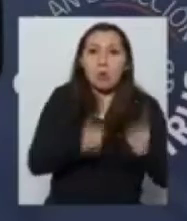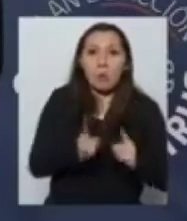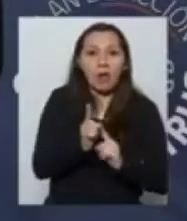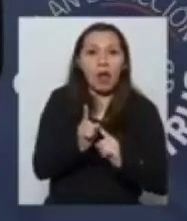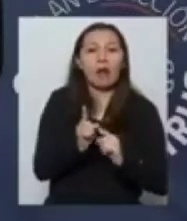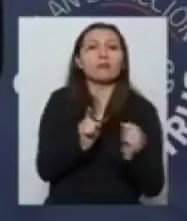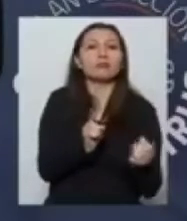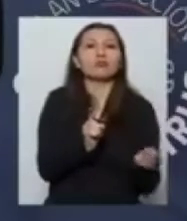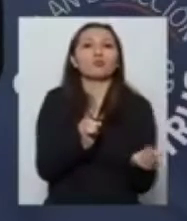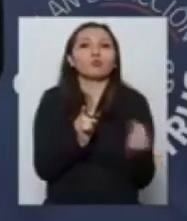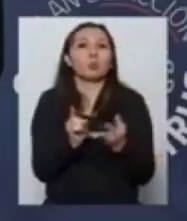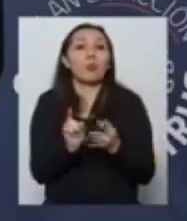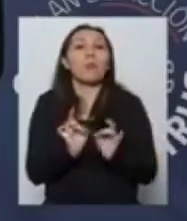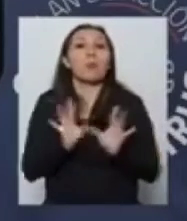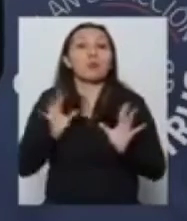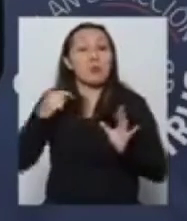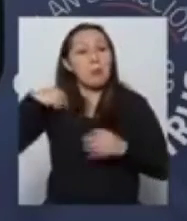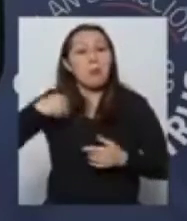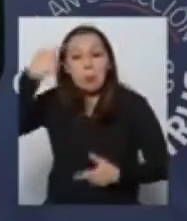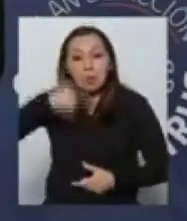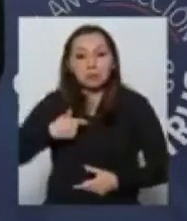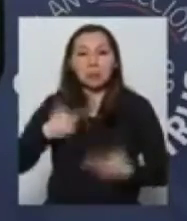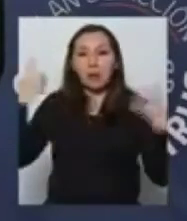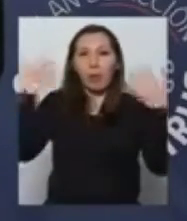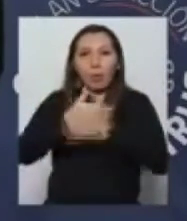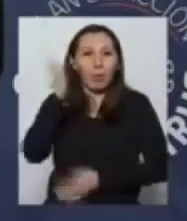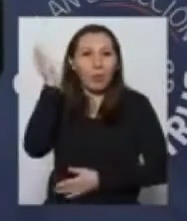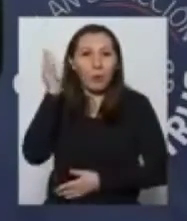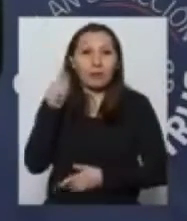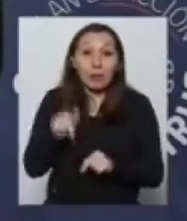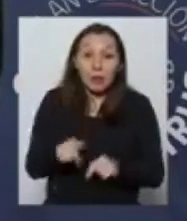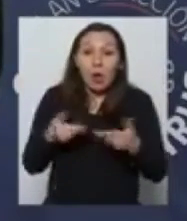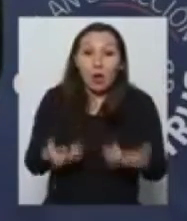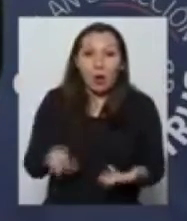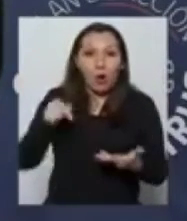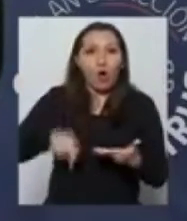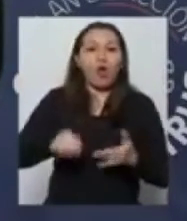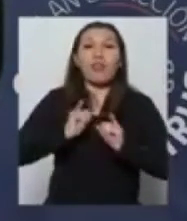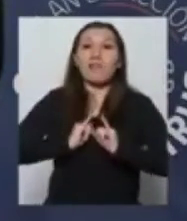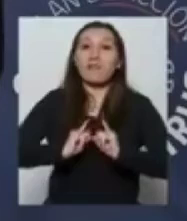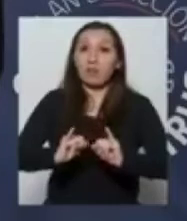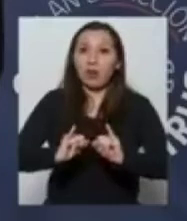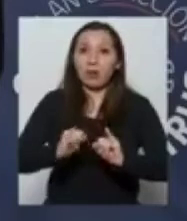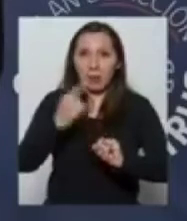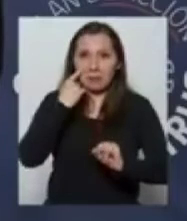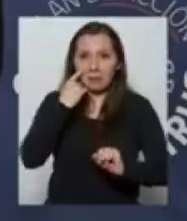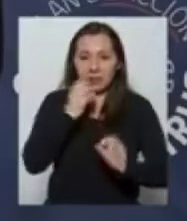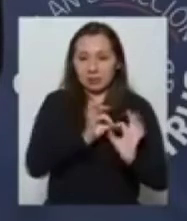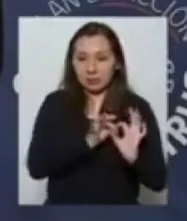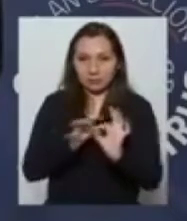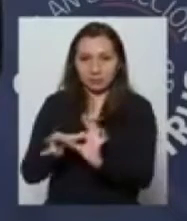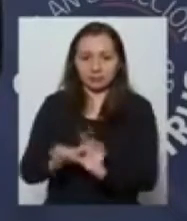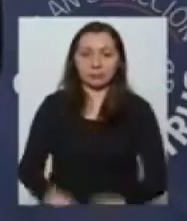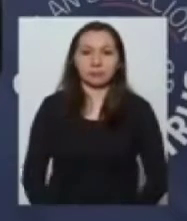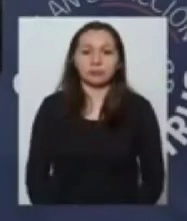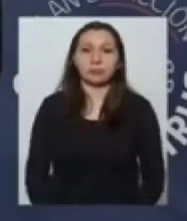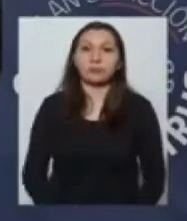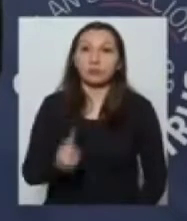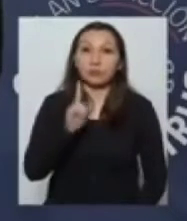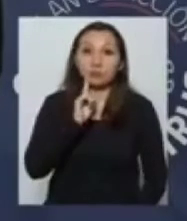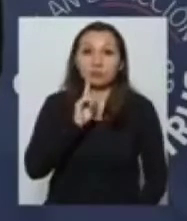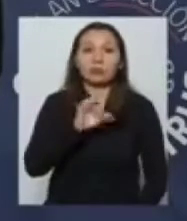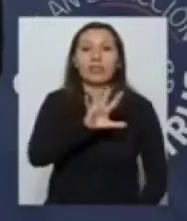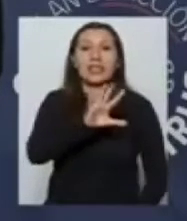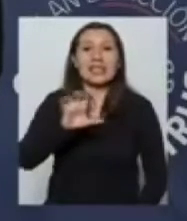PCR positivo. Y es por eso que en el día de hoy informo lo siguiente. Tenemos